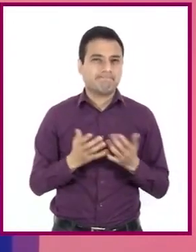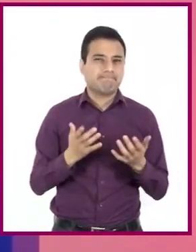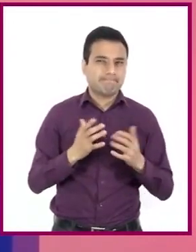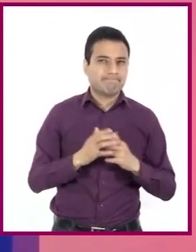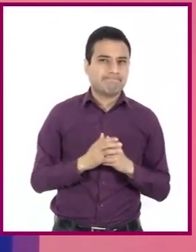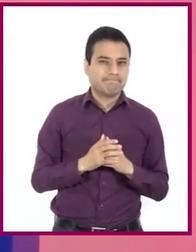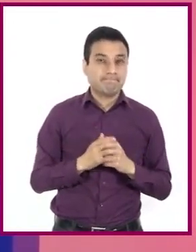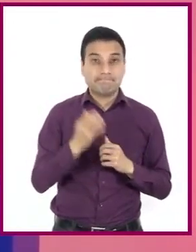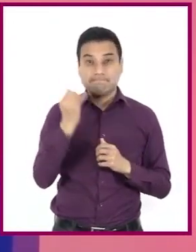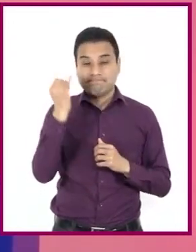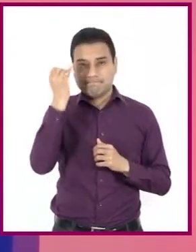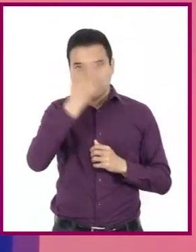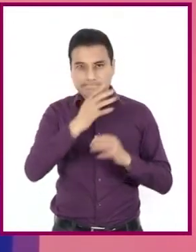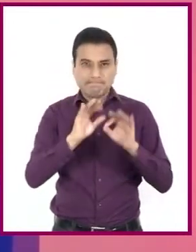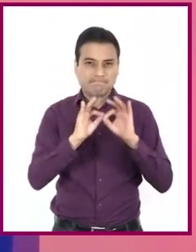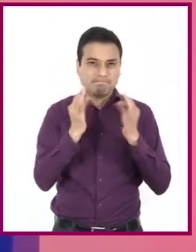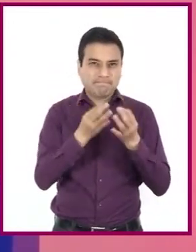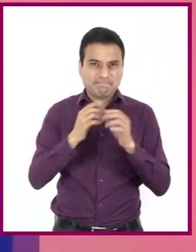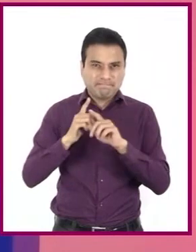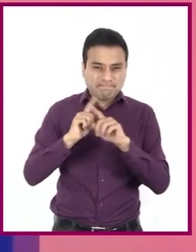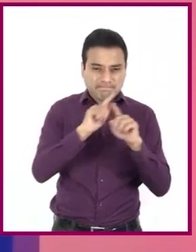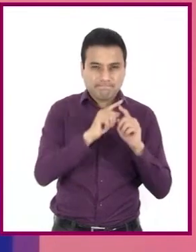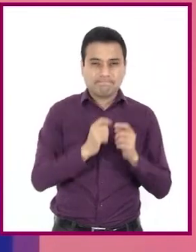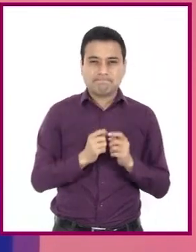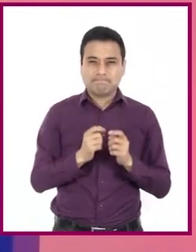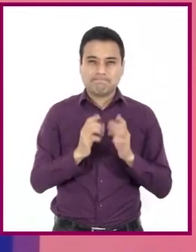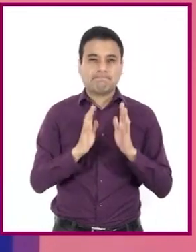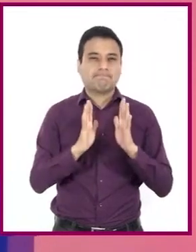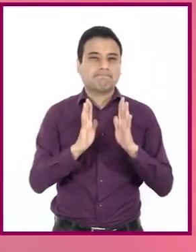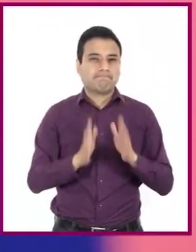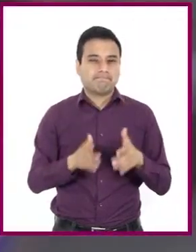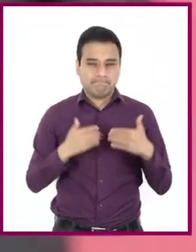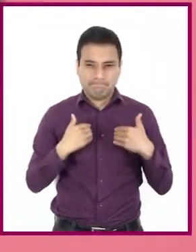dicen más que solo las líneas y curvas que nos muestran.